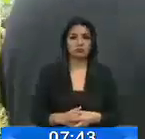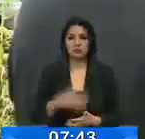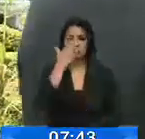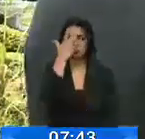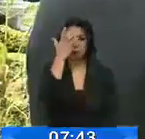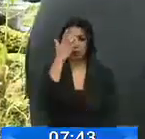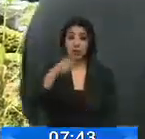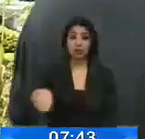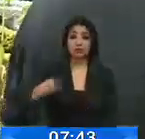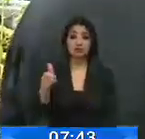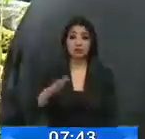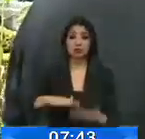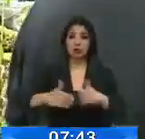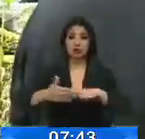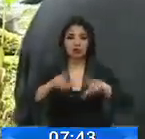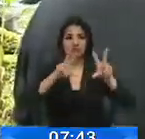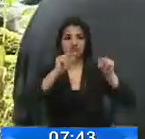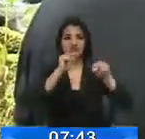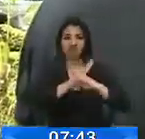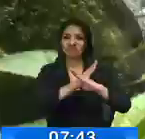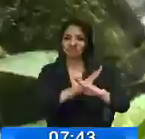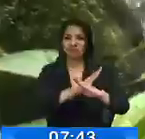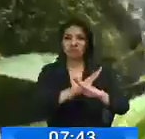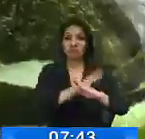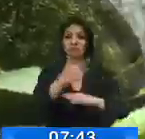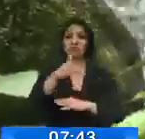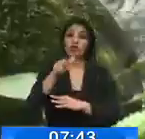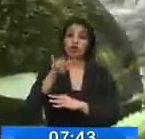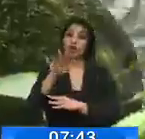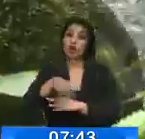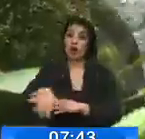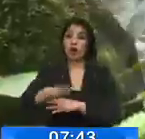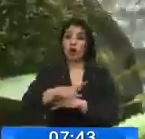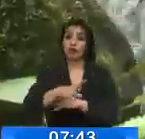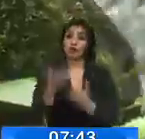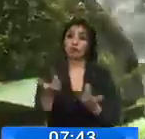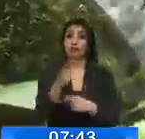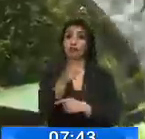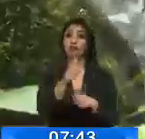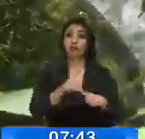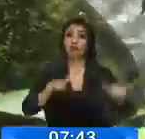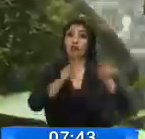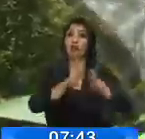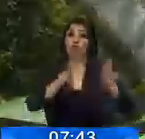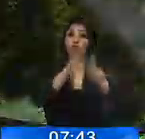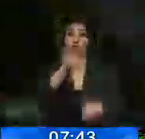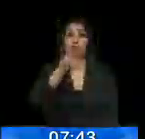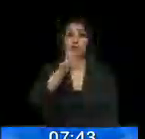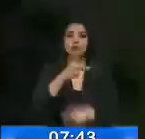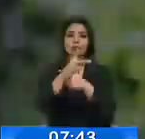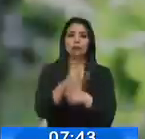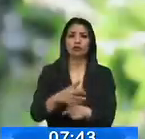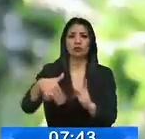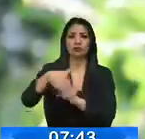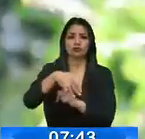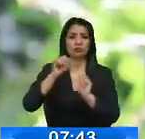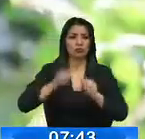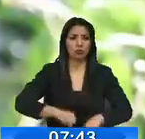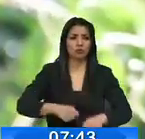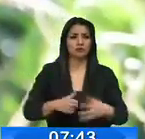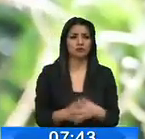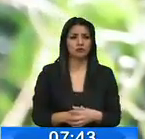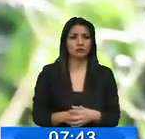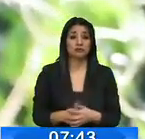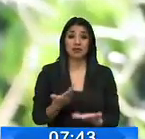la negativa de los habitantes de esta zona, que al ser parte del Chocó Andino, fue considerada por la UNESCO como Reserva de la Biosfera. Tal vez adelantándose